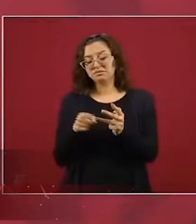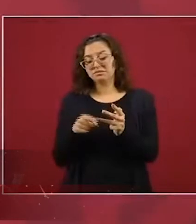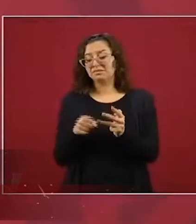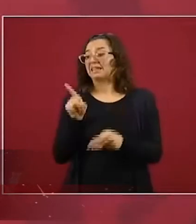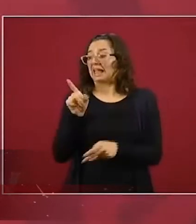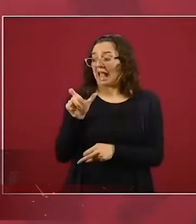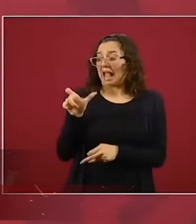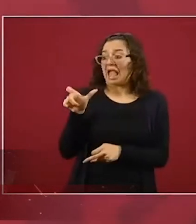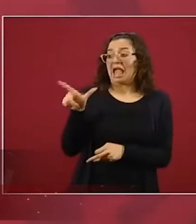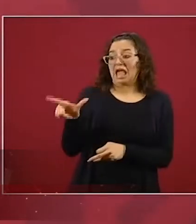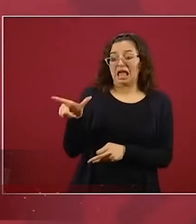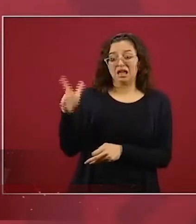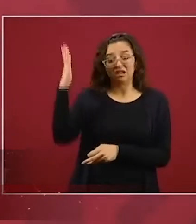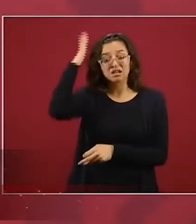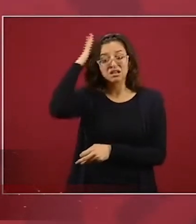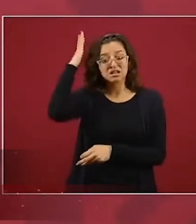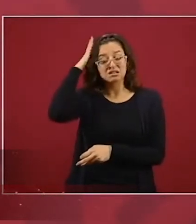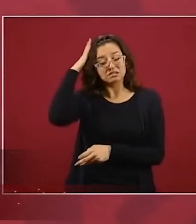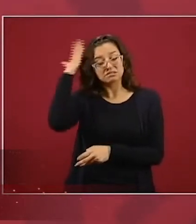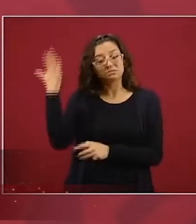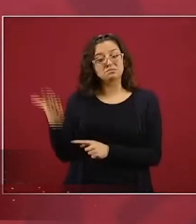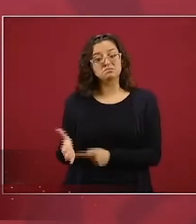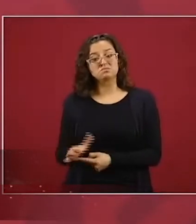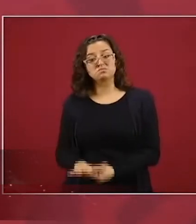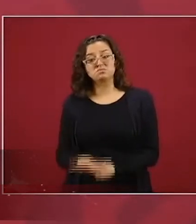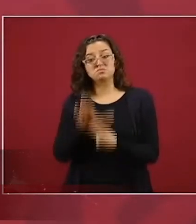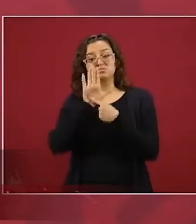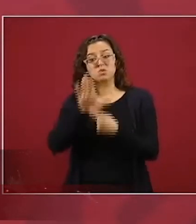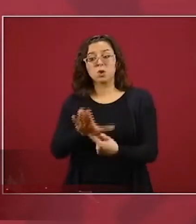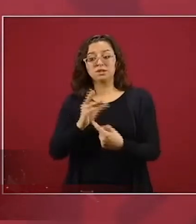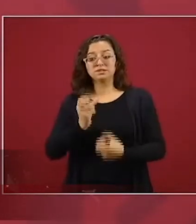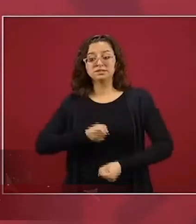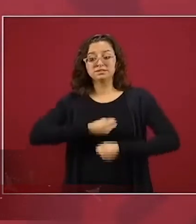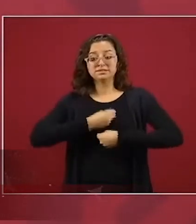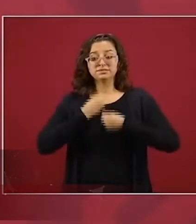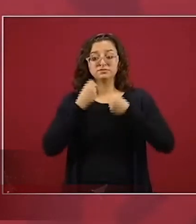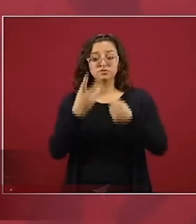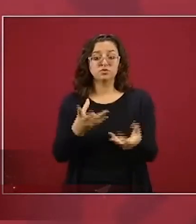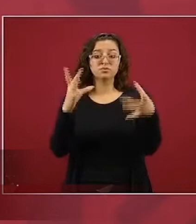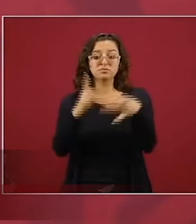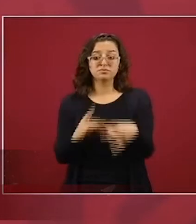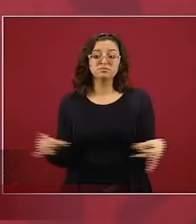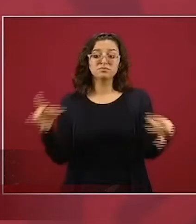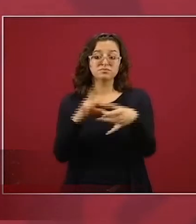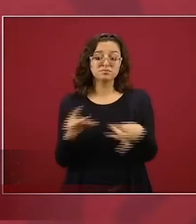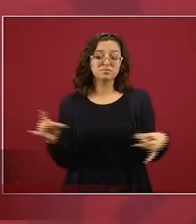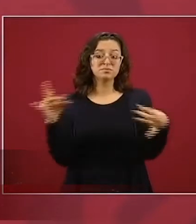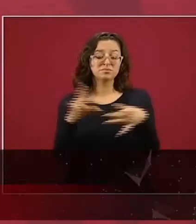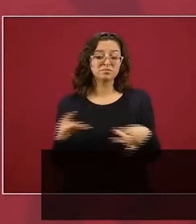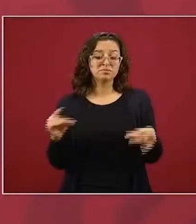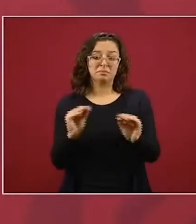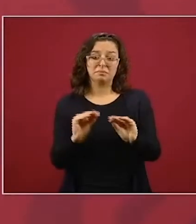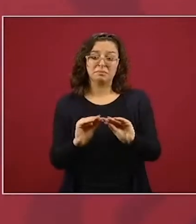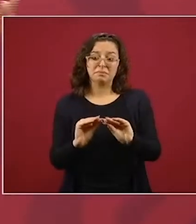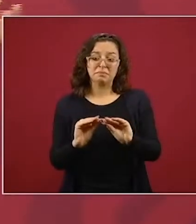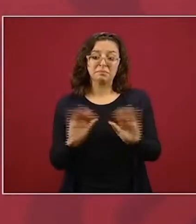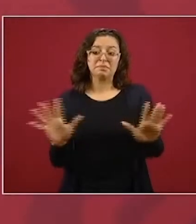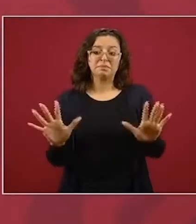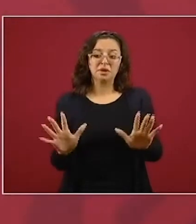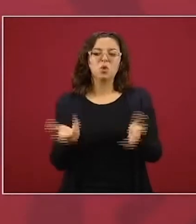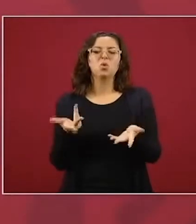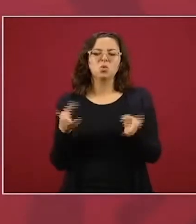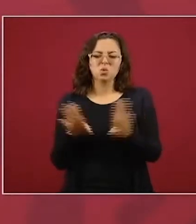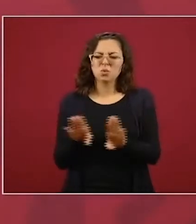informe, aclare cómo fue,